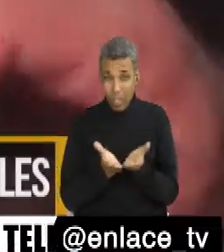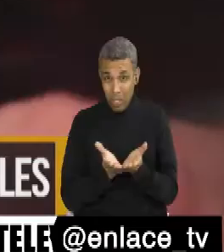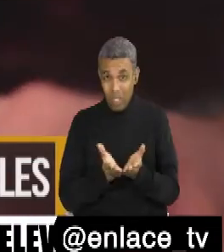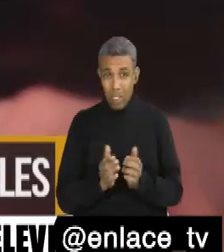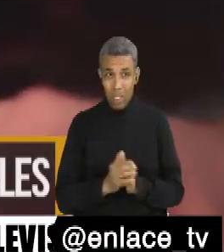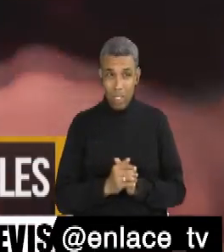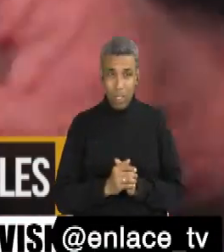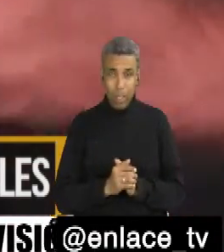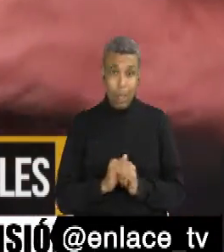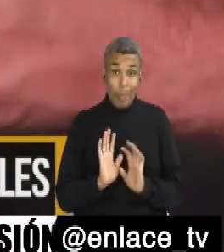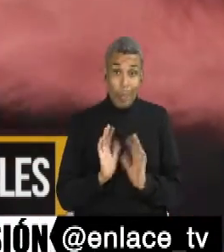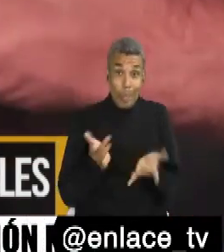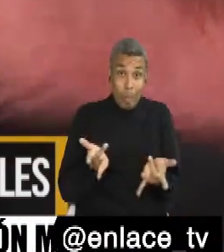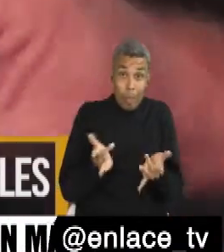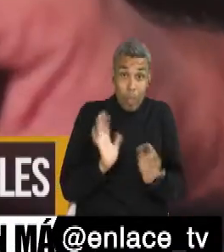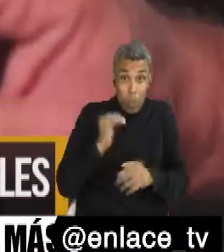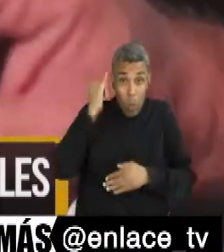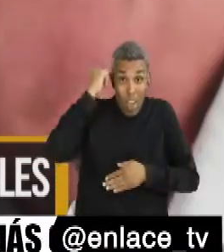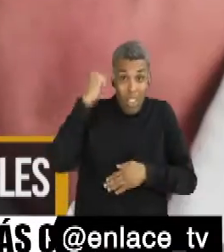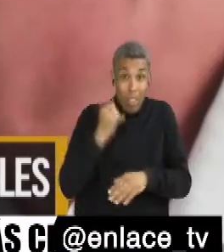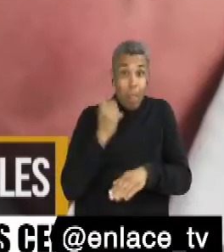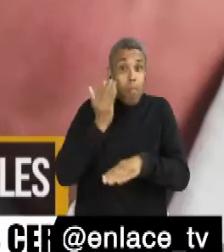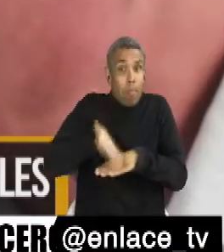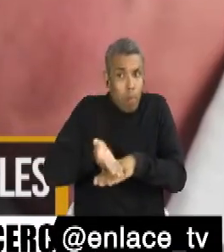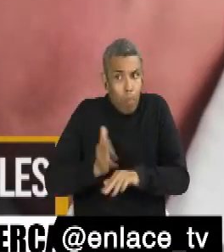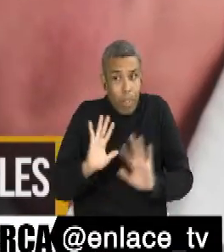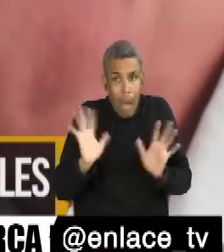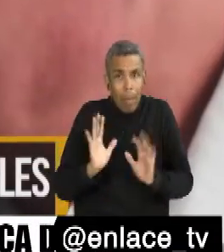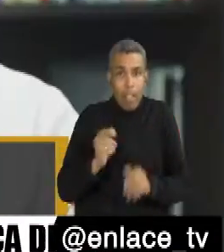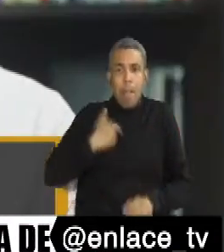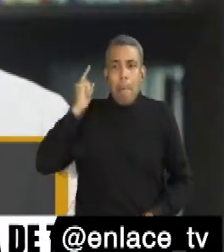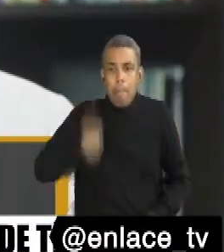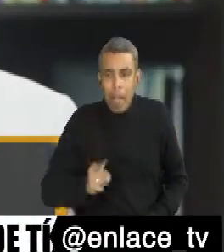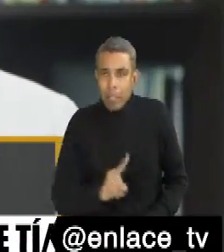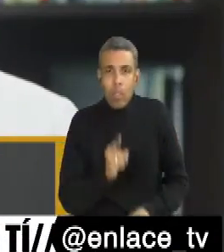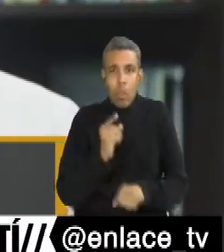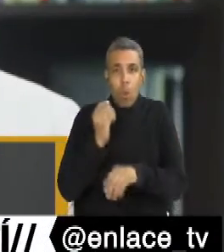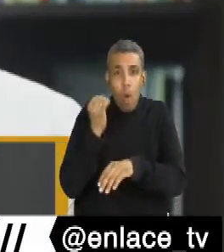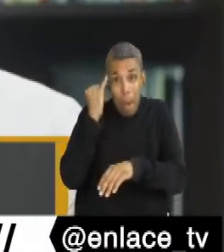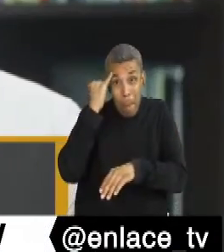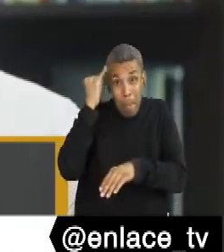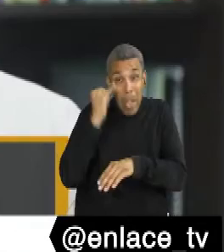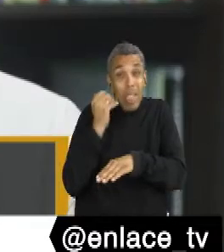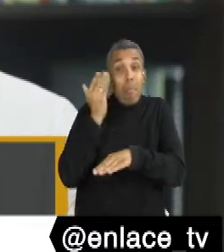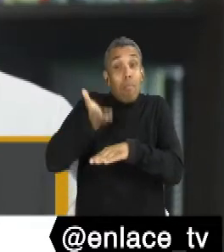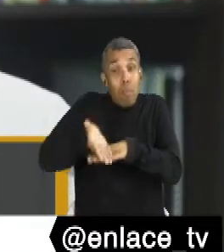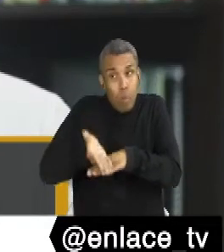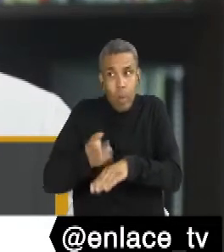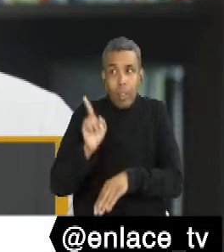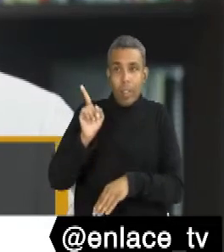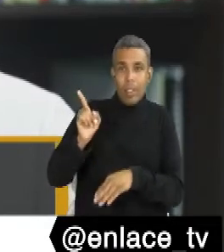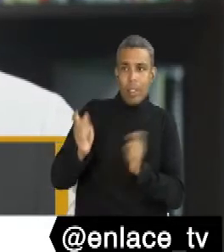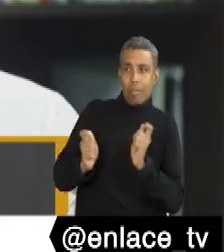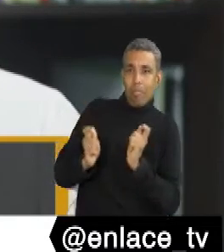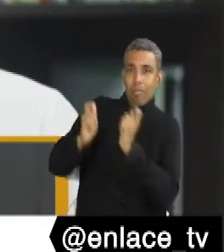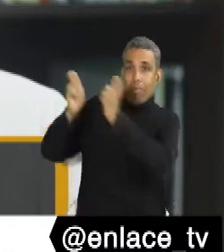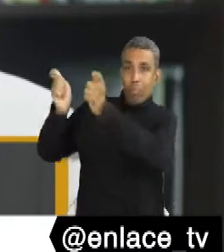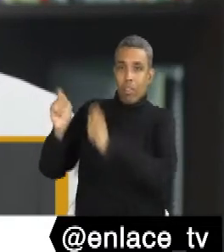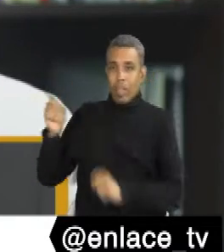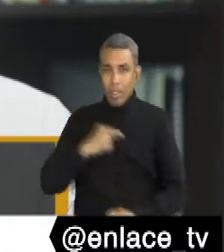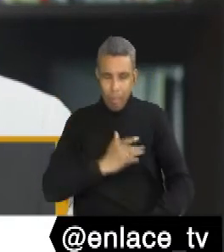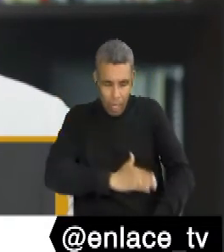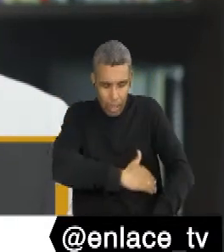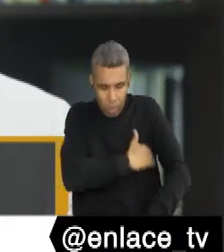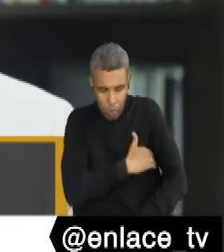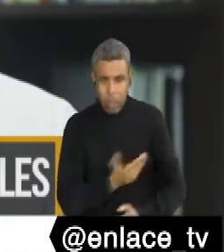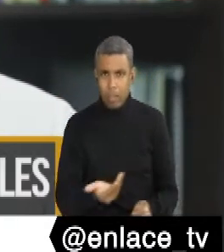está a la espera de ser aprobada por el Ministerio de Educación Nacional. Antes de las 10 de la mañana estará en el correo del Ministerio y